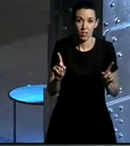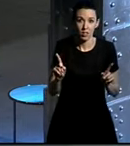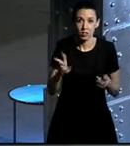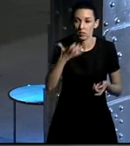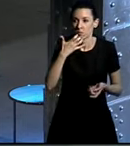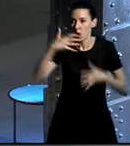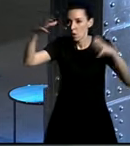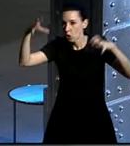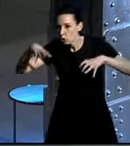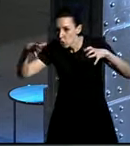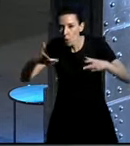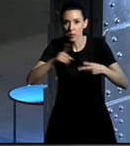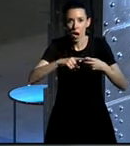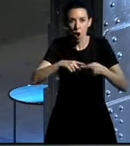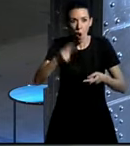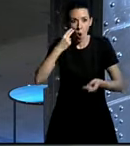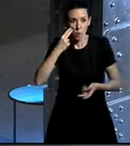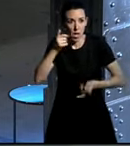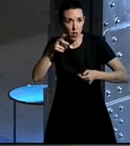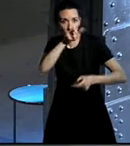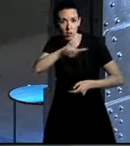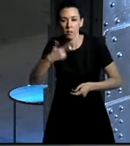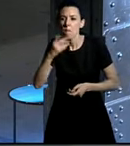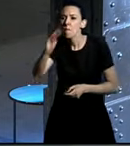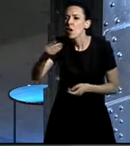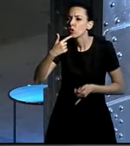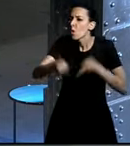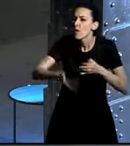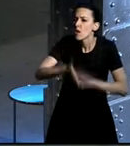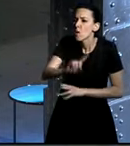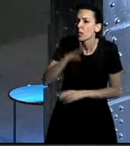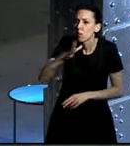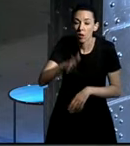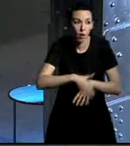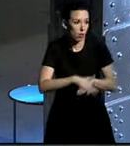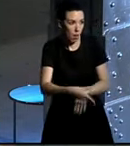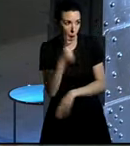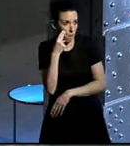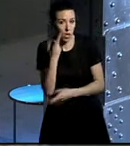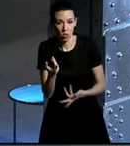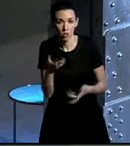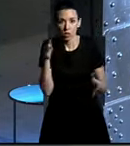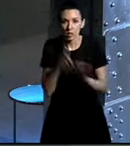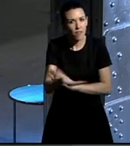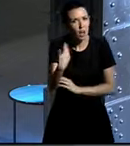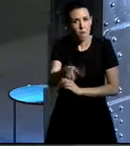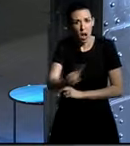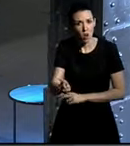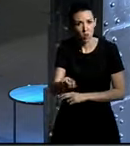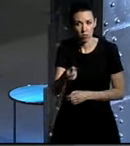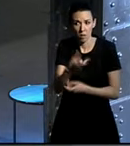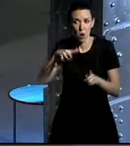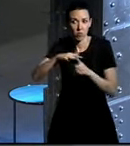lluvia, el miedo que le da la gente. mí, yo le pregunto a la gente, ¿por qué no vas en bici? A mí me da miedo ir en bici. Pero eso no es malo de la bici, es malo de otras